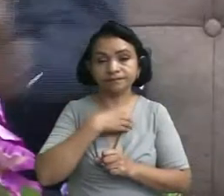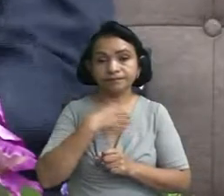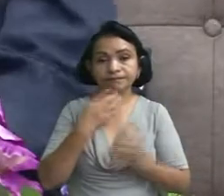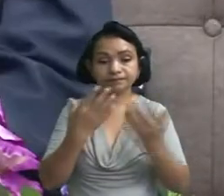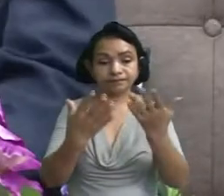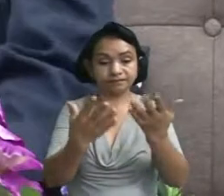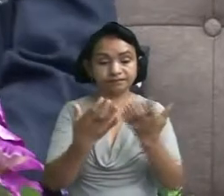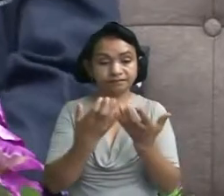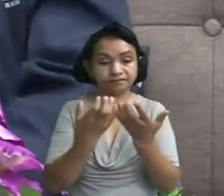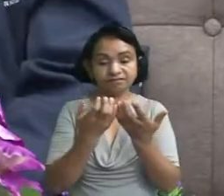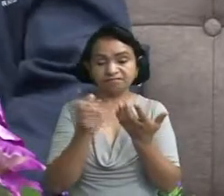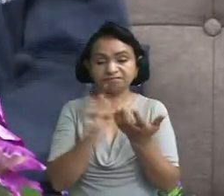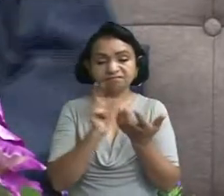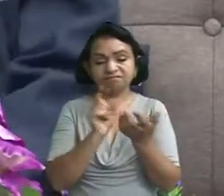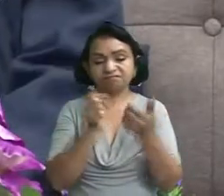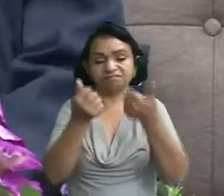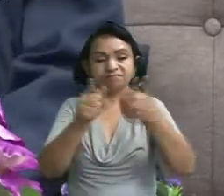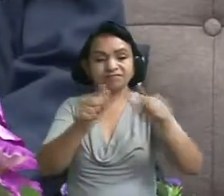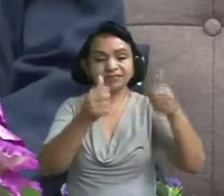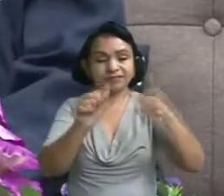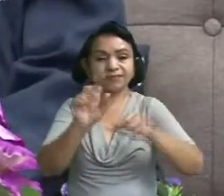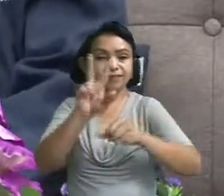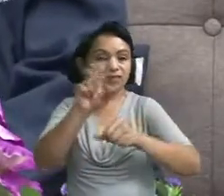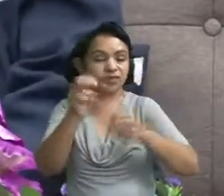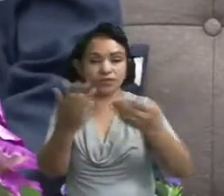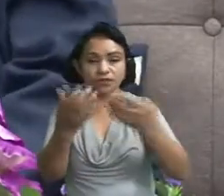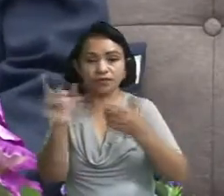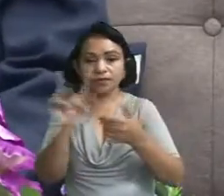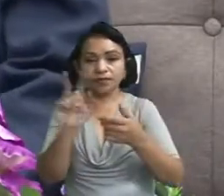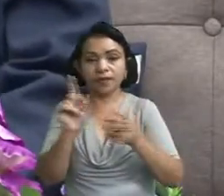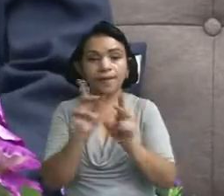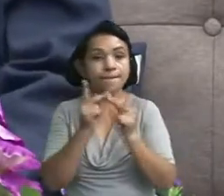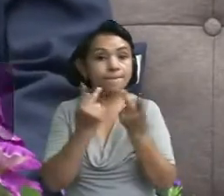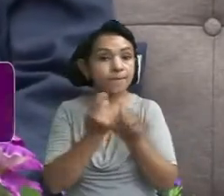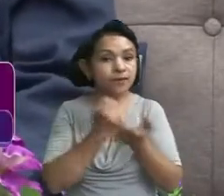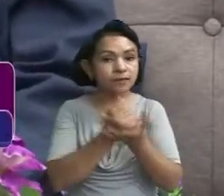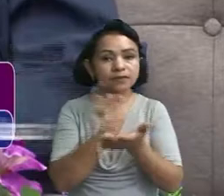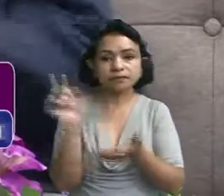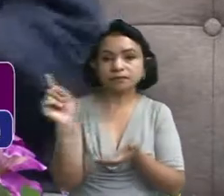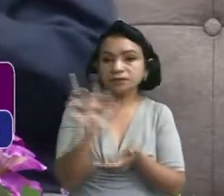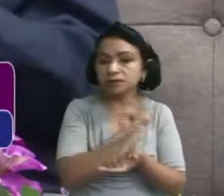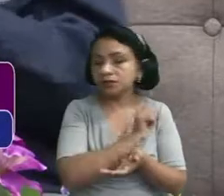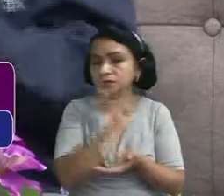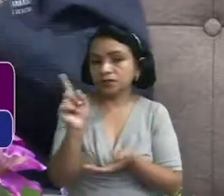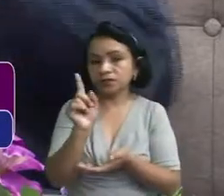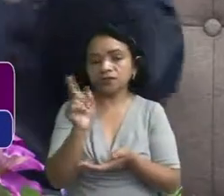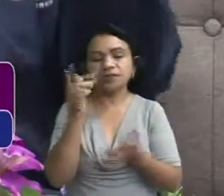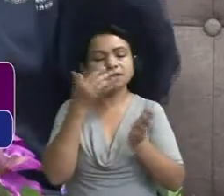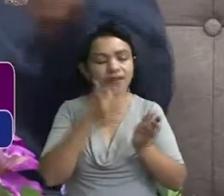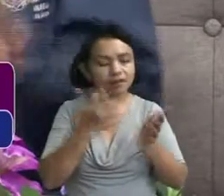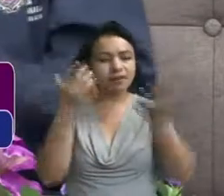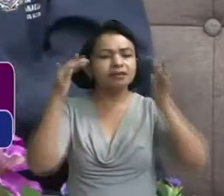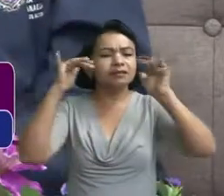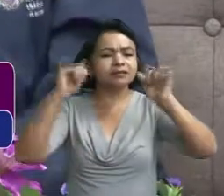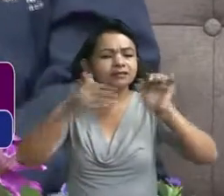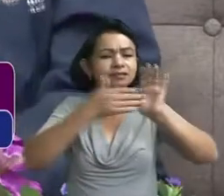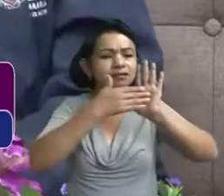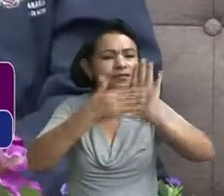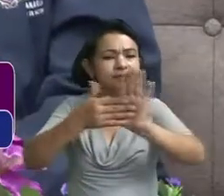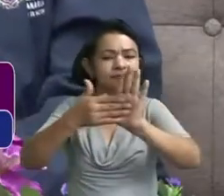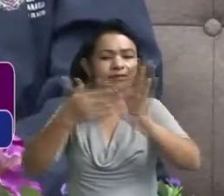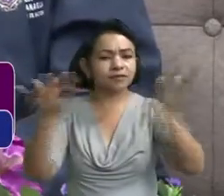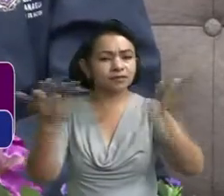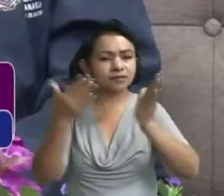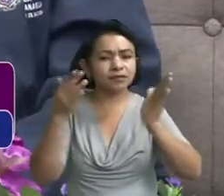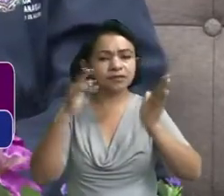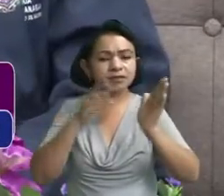querer llegar a acuerdos sobre el punto expresa que ellos no están con el pueblo nicaragüense. Históricamente y ahora se demuestra que a ellos no les interesa el pueblo nicaragüense,